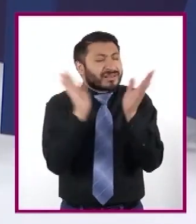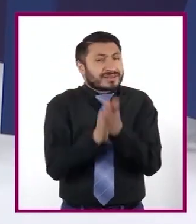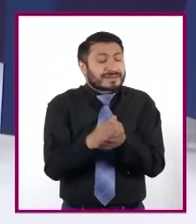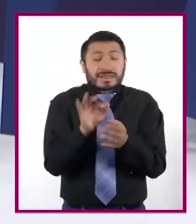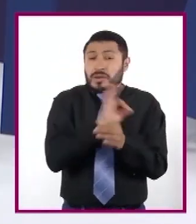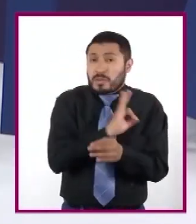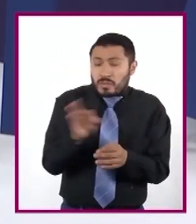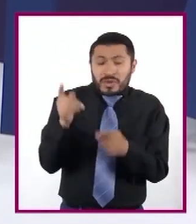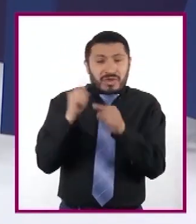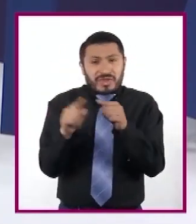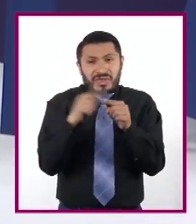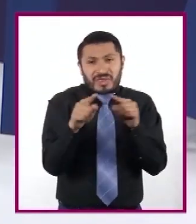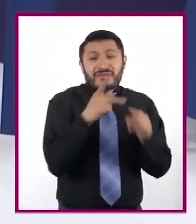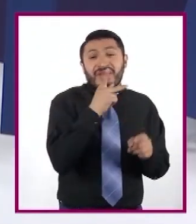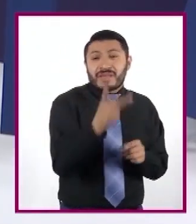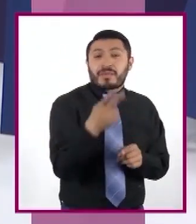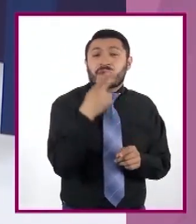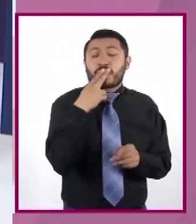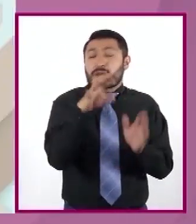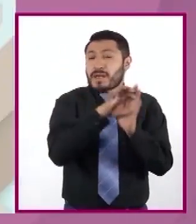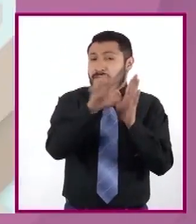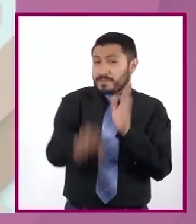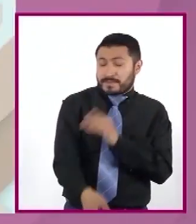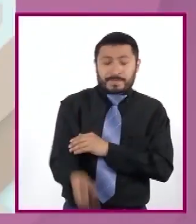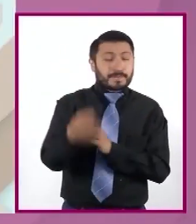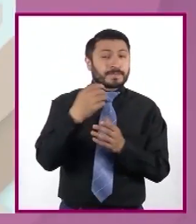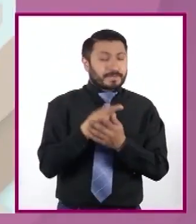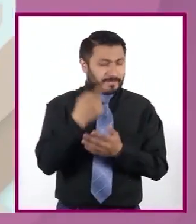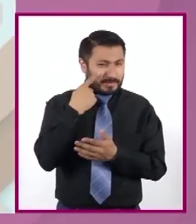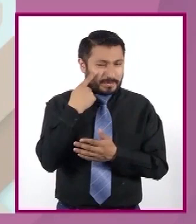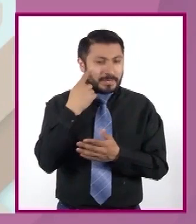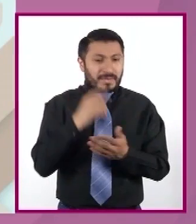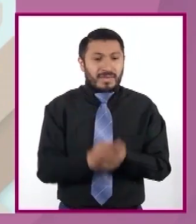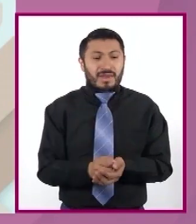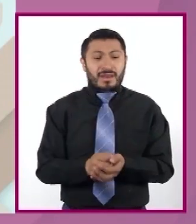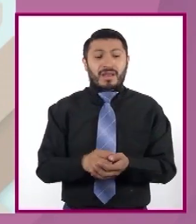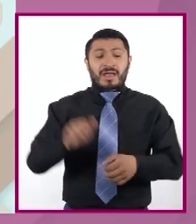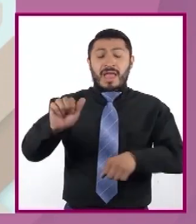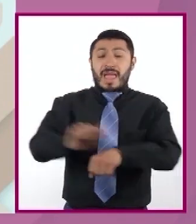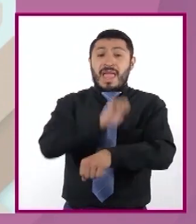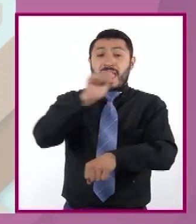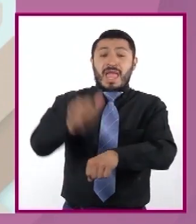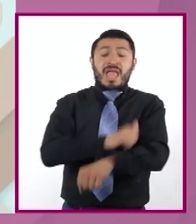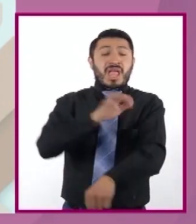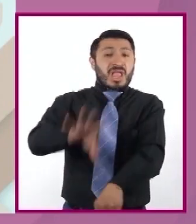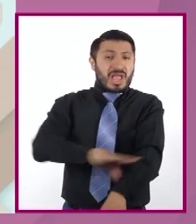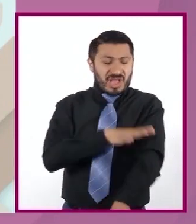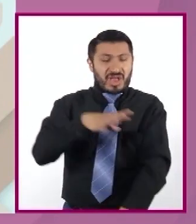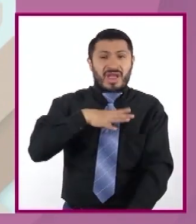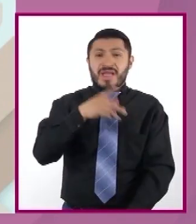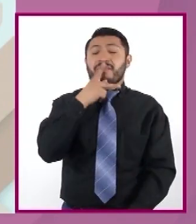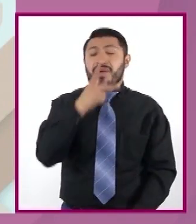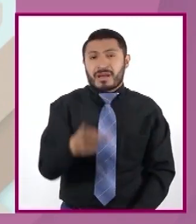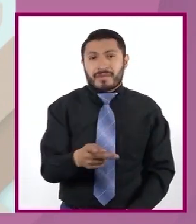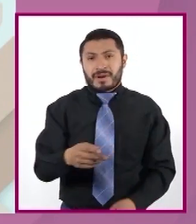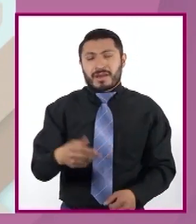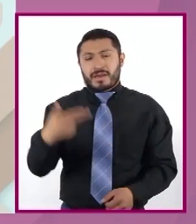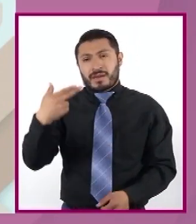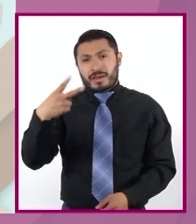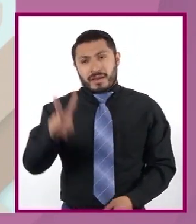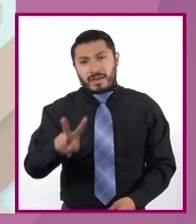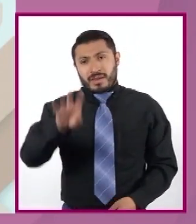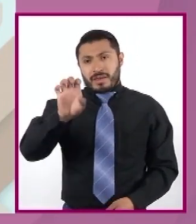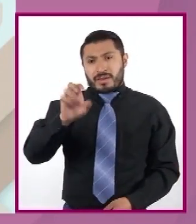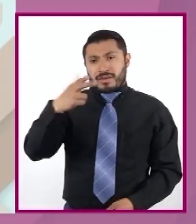de diferentes maneras. Por ejemplo, cuando nos referimos a un auto eléctrico, también podemos usar los términos un vehículo,